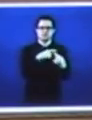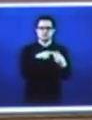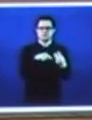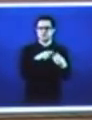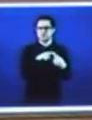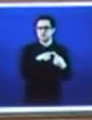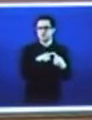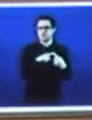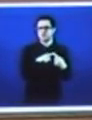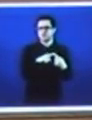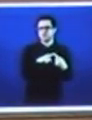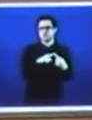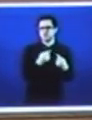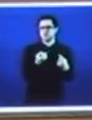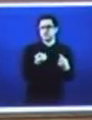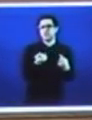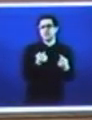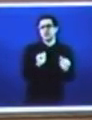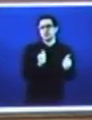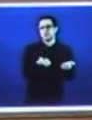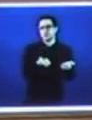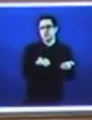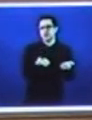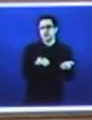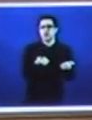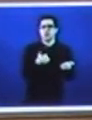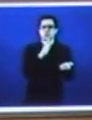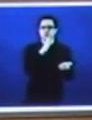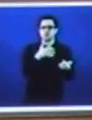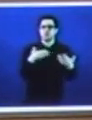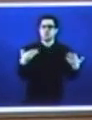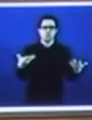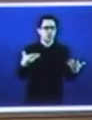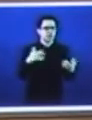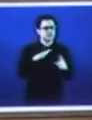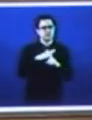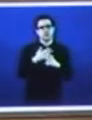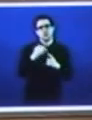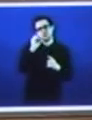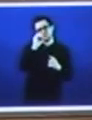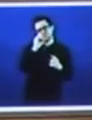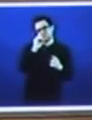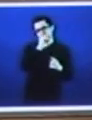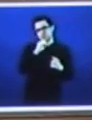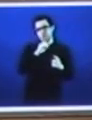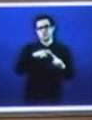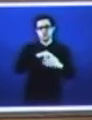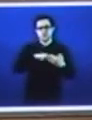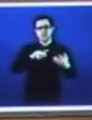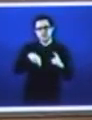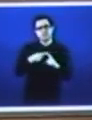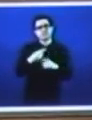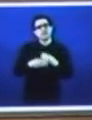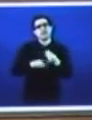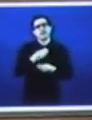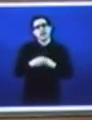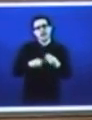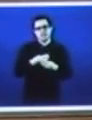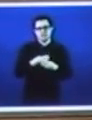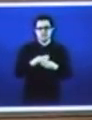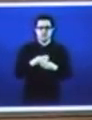xurdiu. En segundo lugar, cal foi e cal é a postura da Xunta de Galicia. E en tercer lugar, que está facendo o Goberno galego.